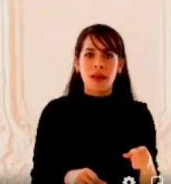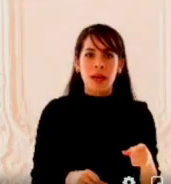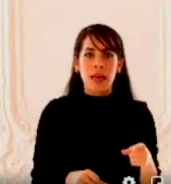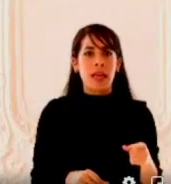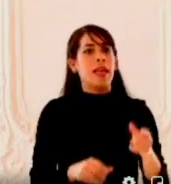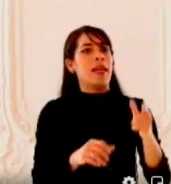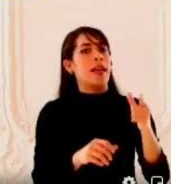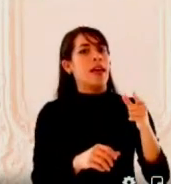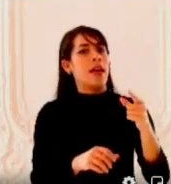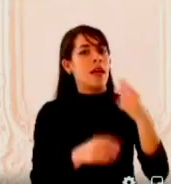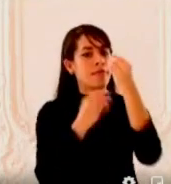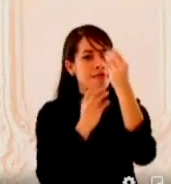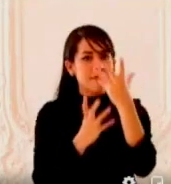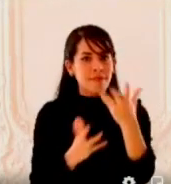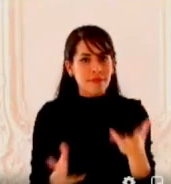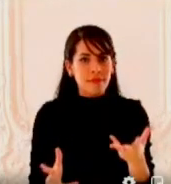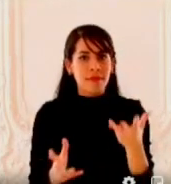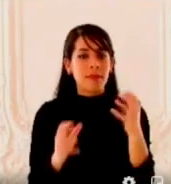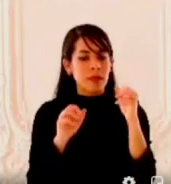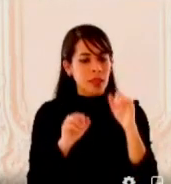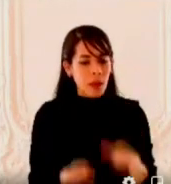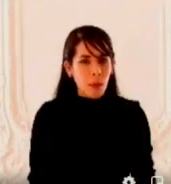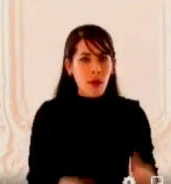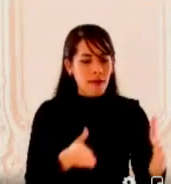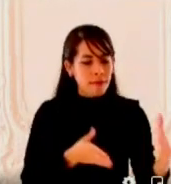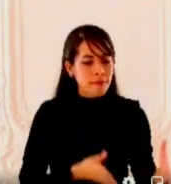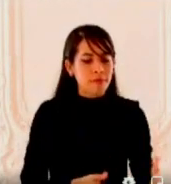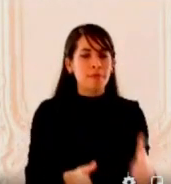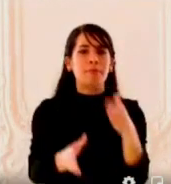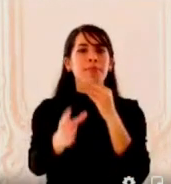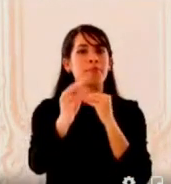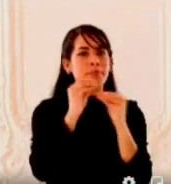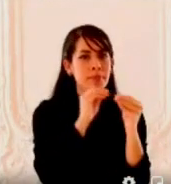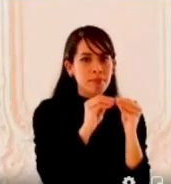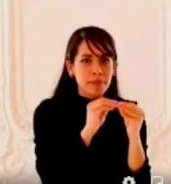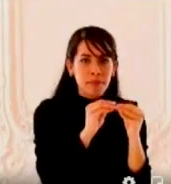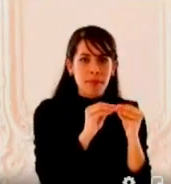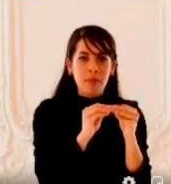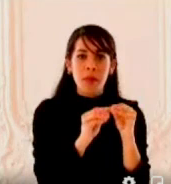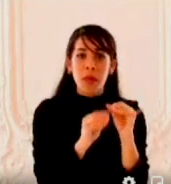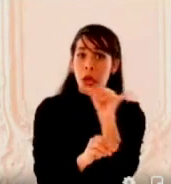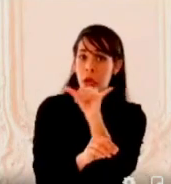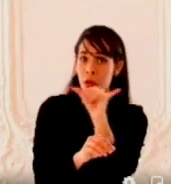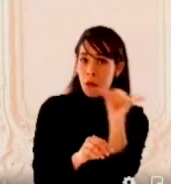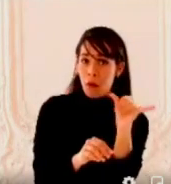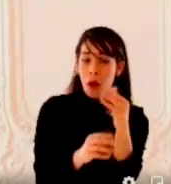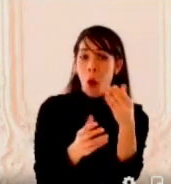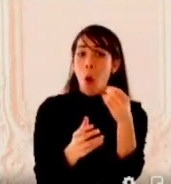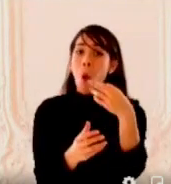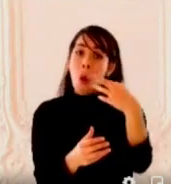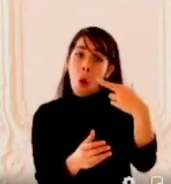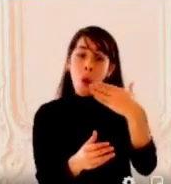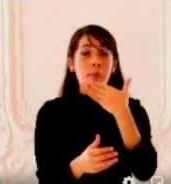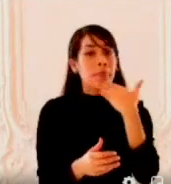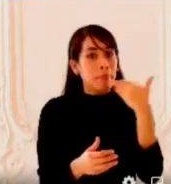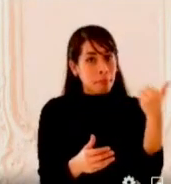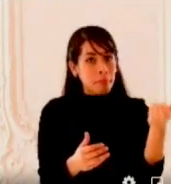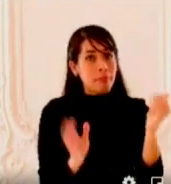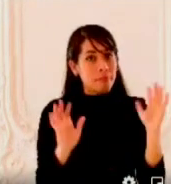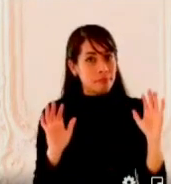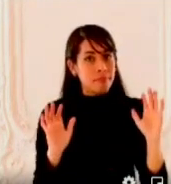el trabajo del mantenimiento de carreteras igual o mejor que el gobierno central.